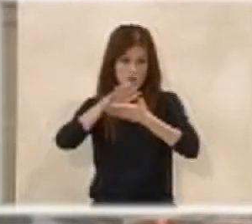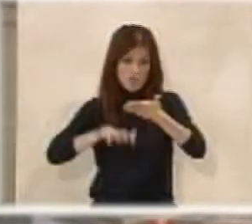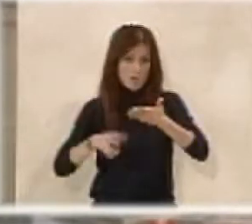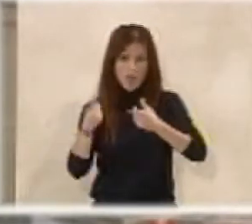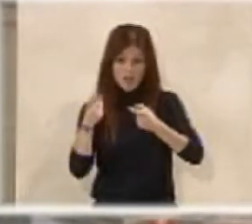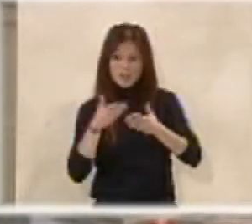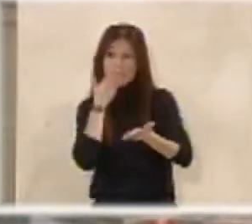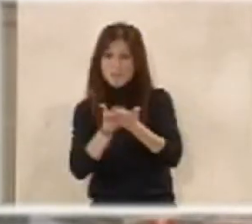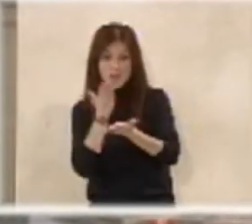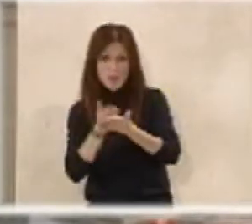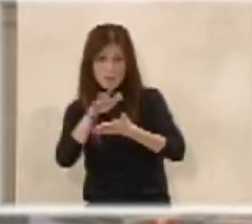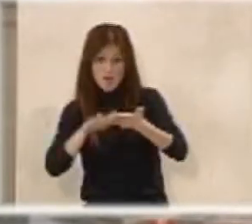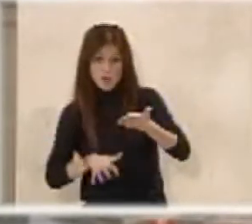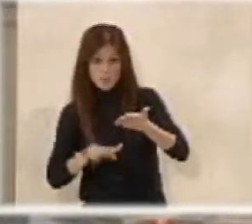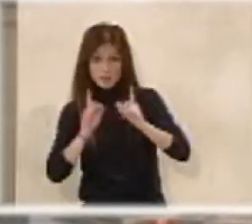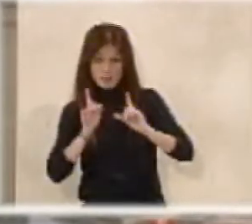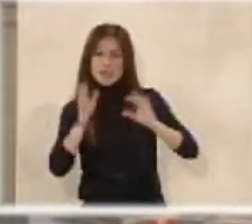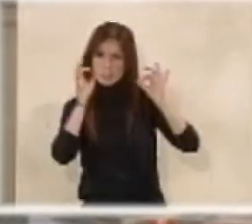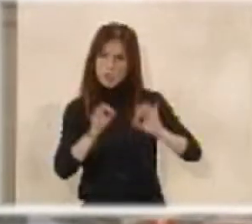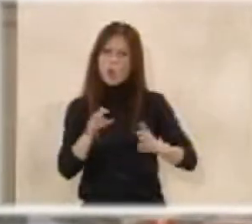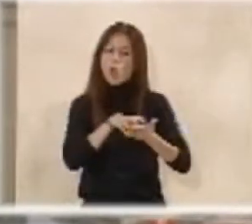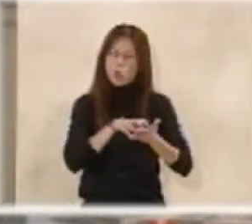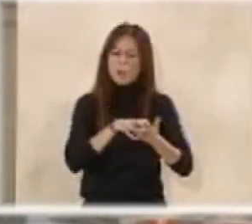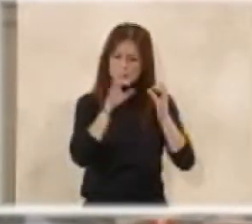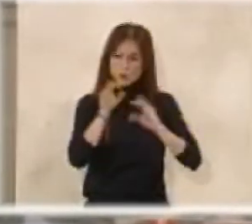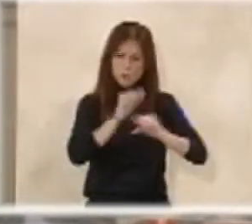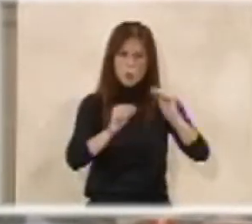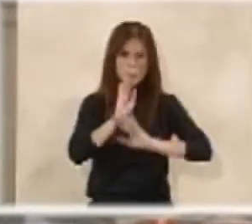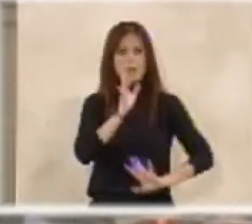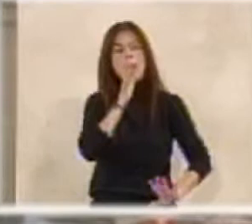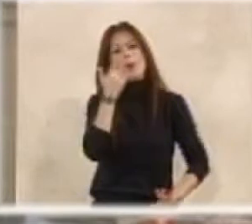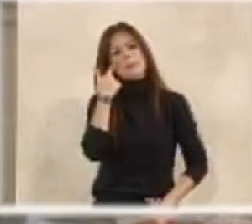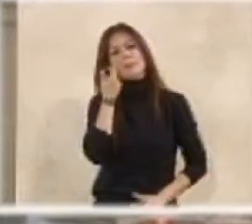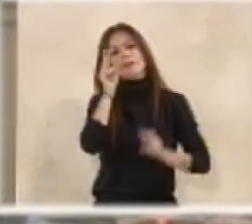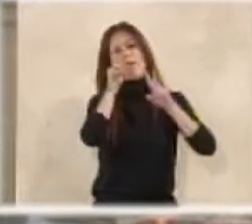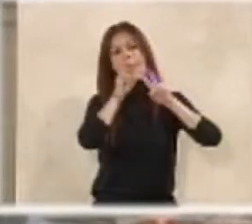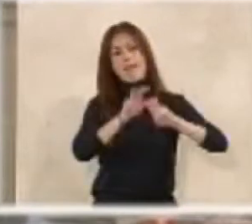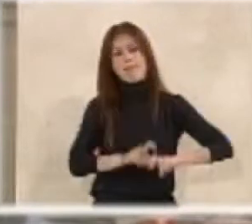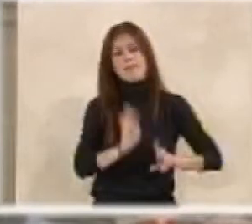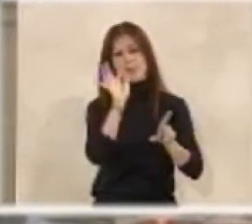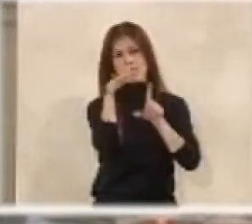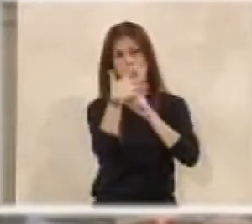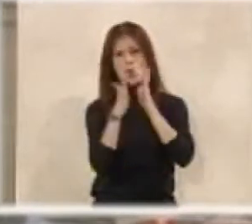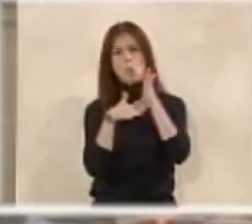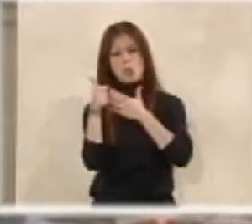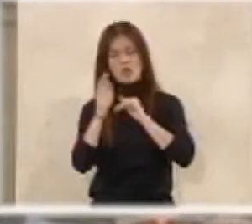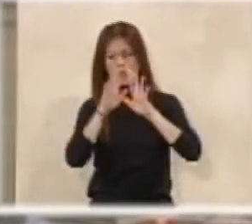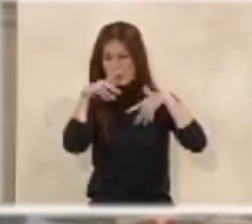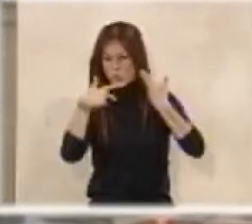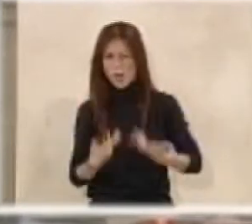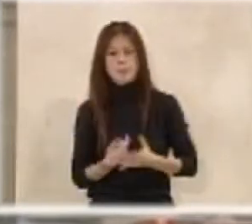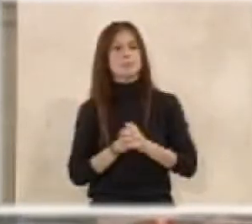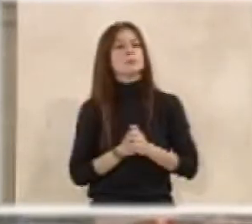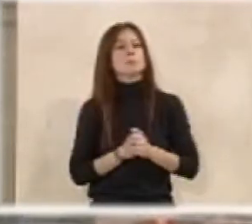tenemos que recurrir, cubriremos tal laguna. Y ahora vamos a analizar estos hechos en el proceso en el que estamos trabajando